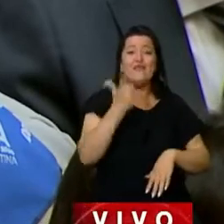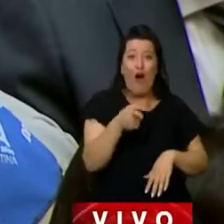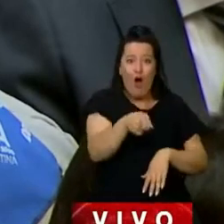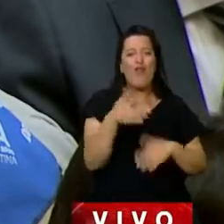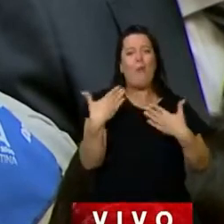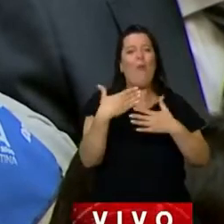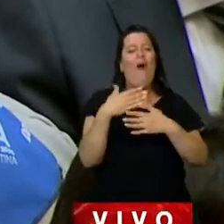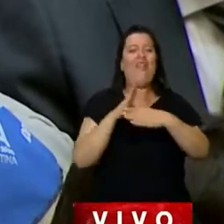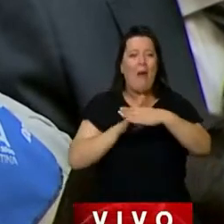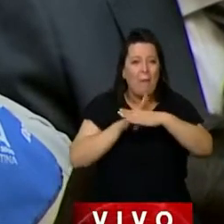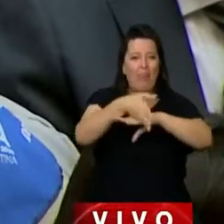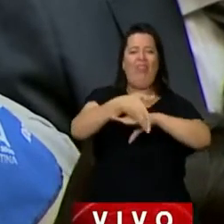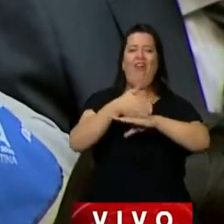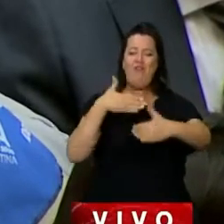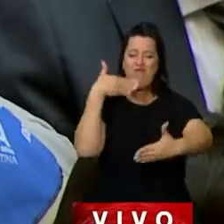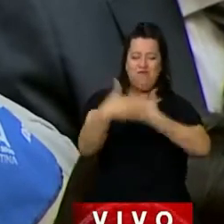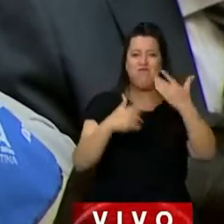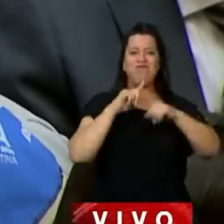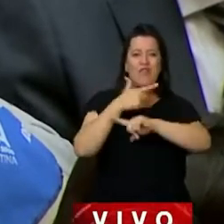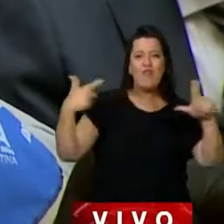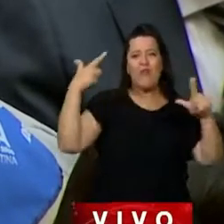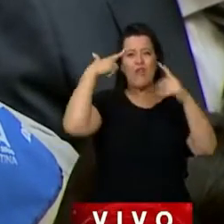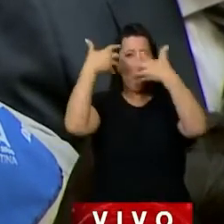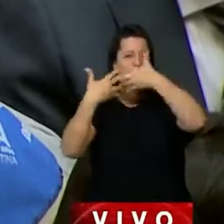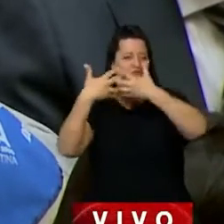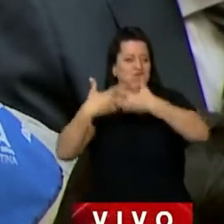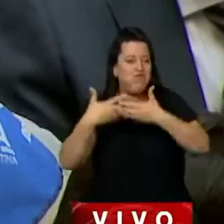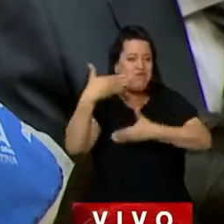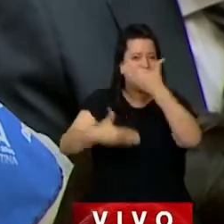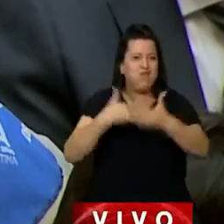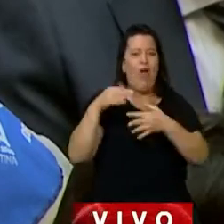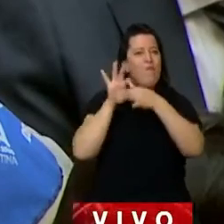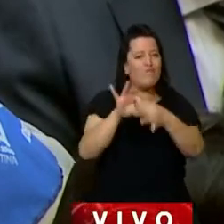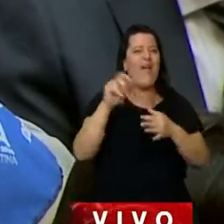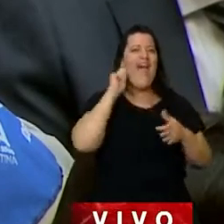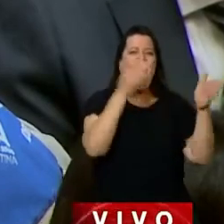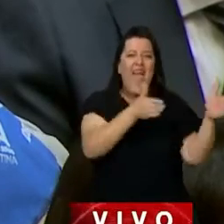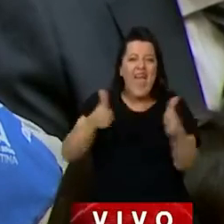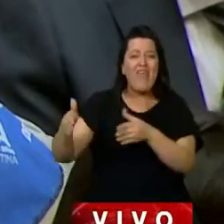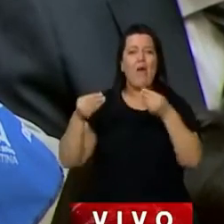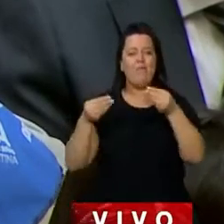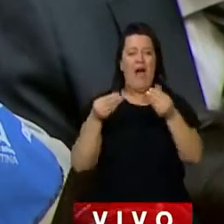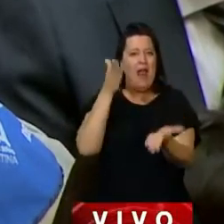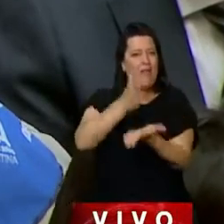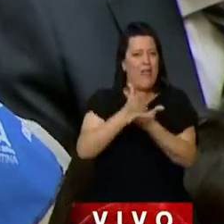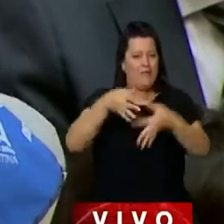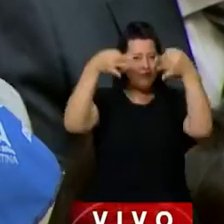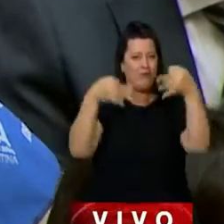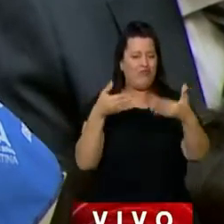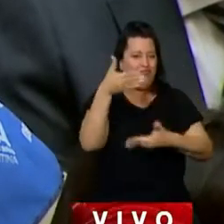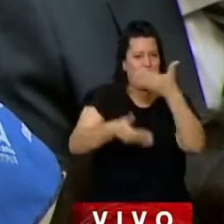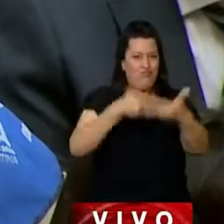acceder a un desarrollo lingüístico cognitivo acorde a su edad y que garantice el pleno ejercicio de sus facultades.